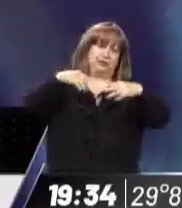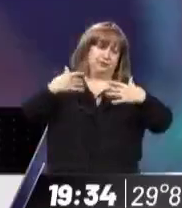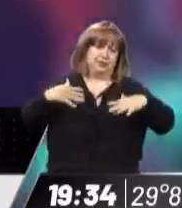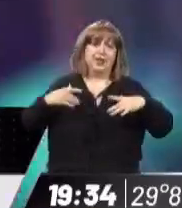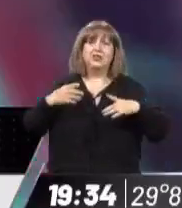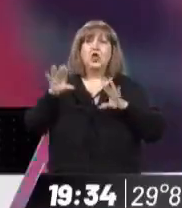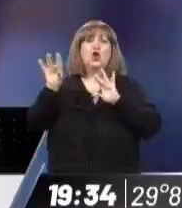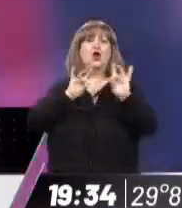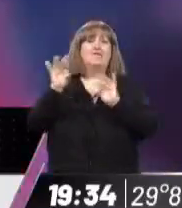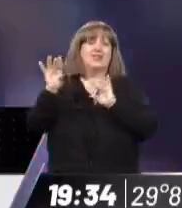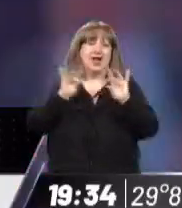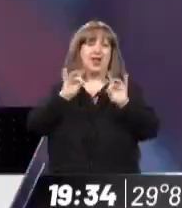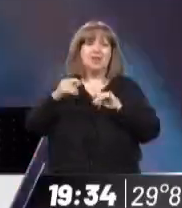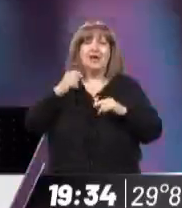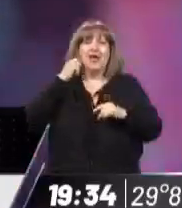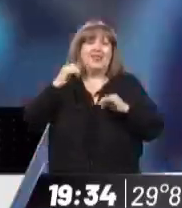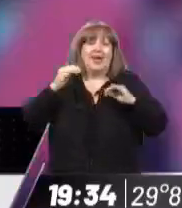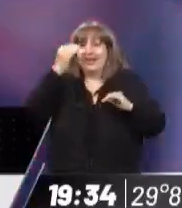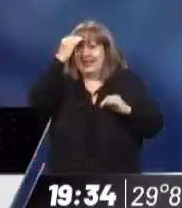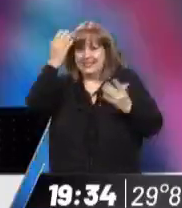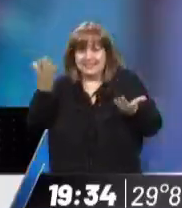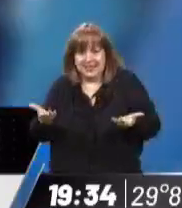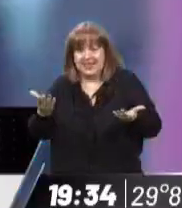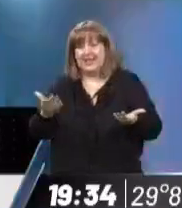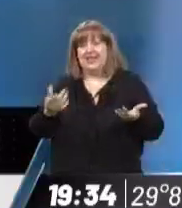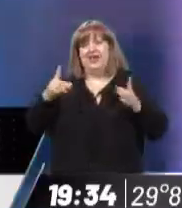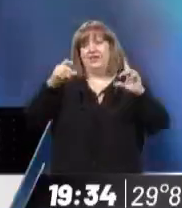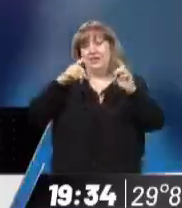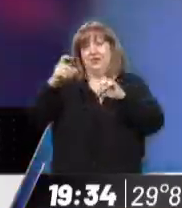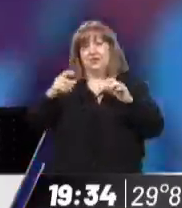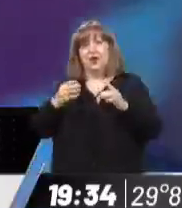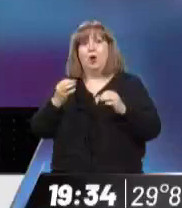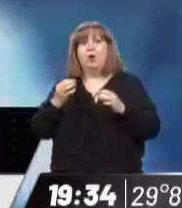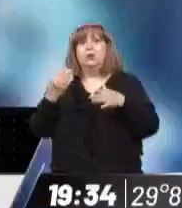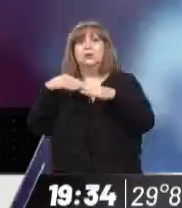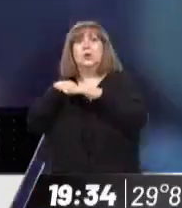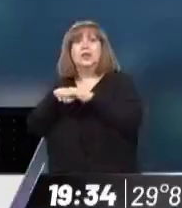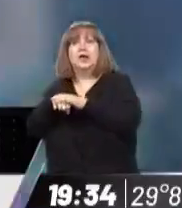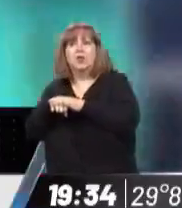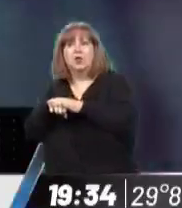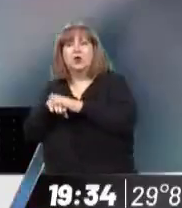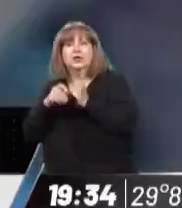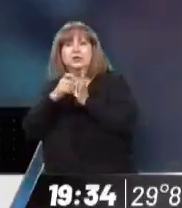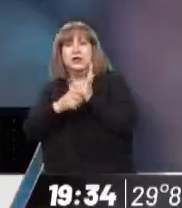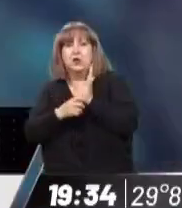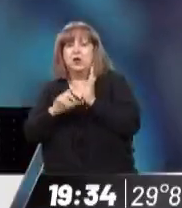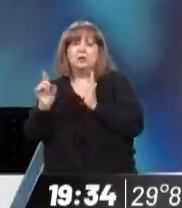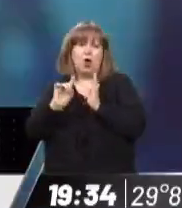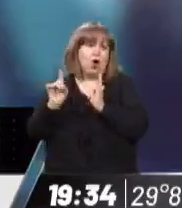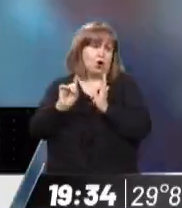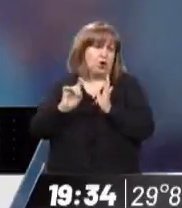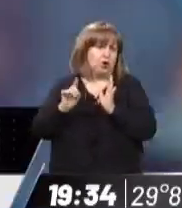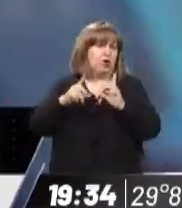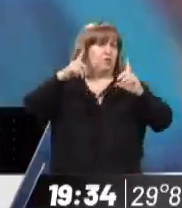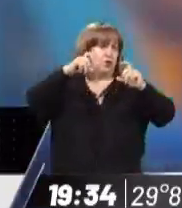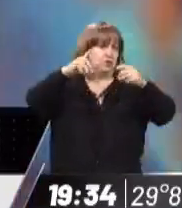invitados, imagínate, los chicos de 15 años. Ojo, capaz que les hicieron dejar el teléfono guardado. No, no, porque algunos en Instagram la subieron. Claro,